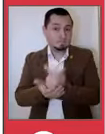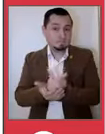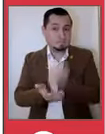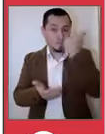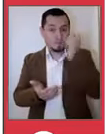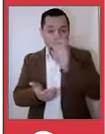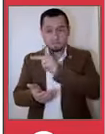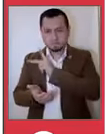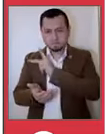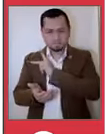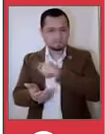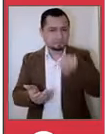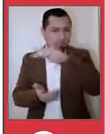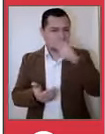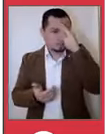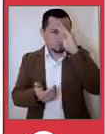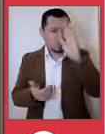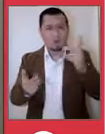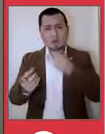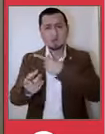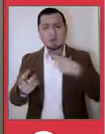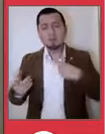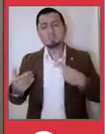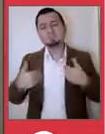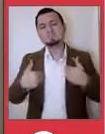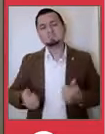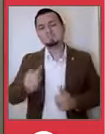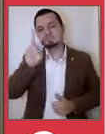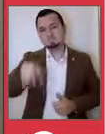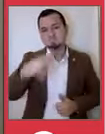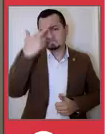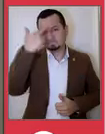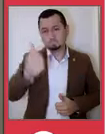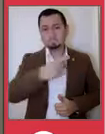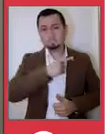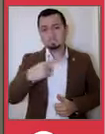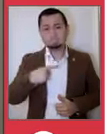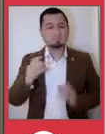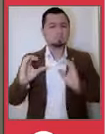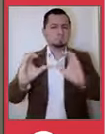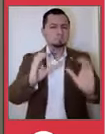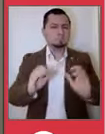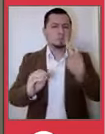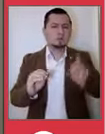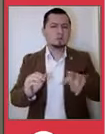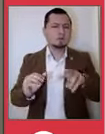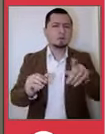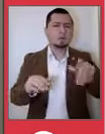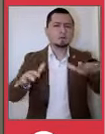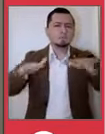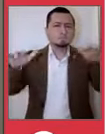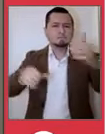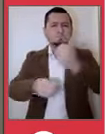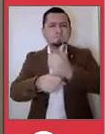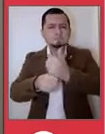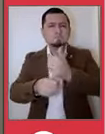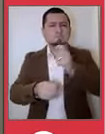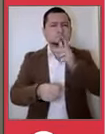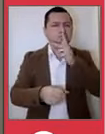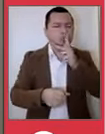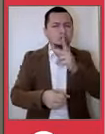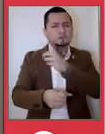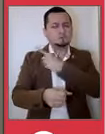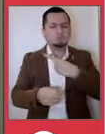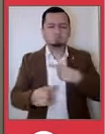dato debe de hacernos conscientes del enorme reto que significa cuidar a nuestros adultos mayores y necesitamos que ellos entiendan